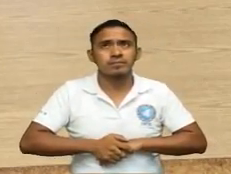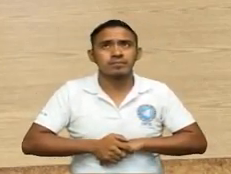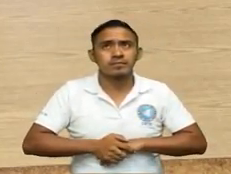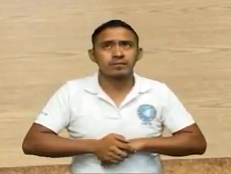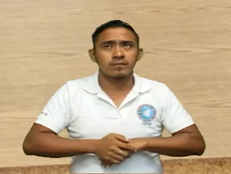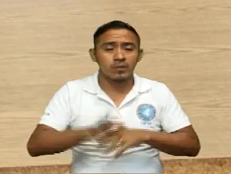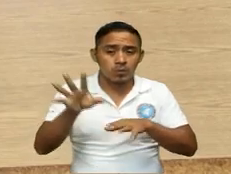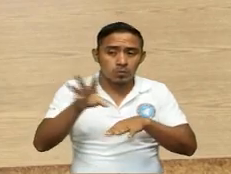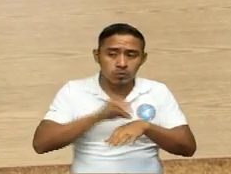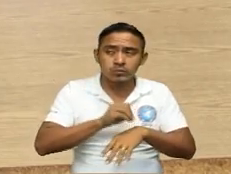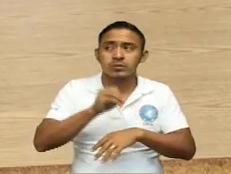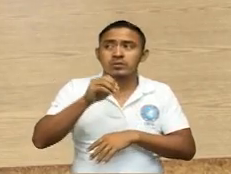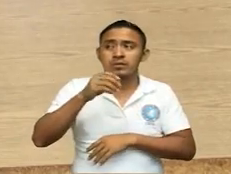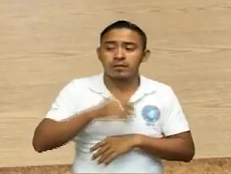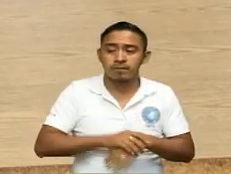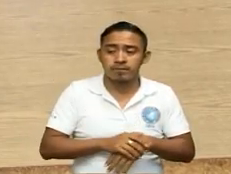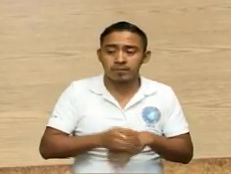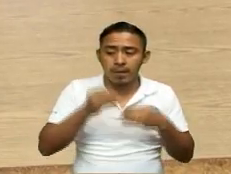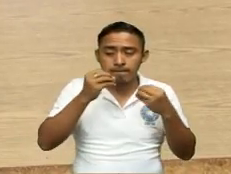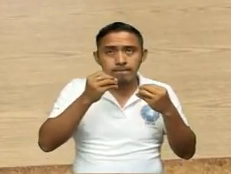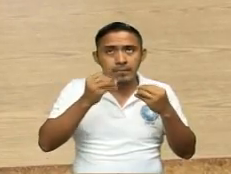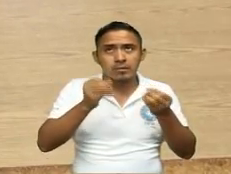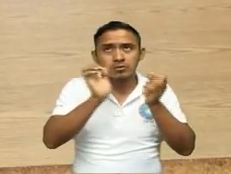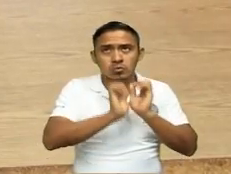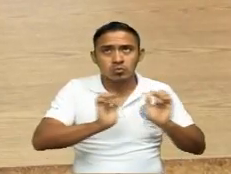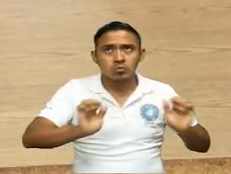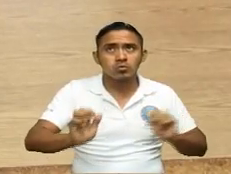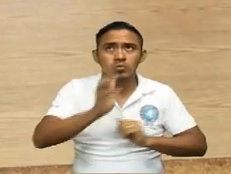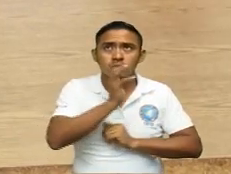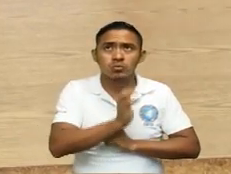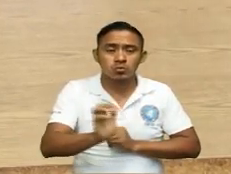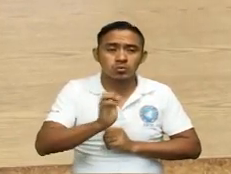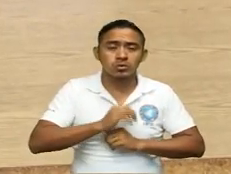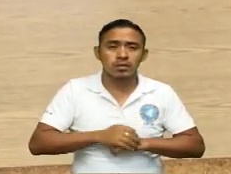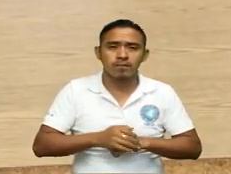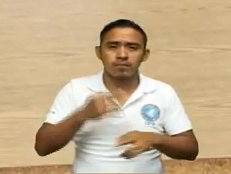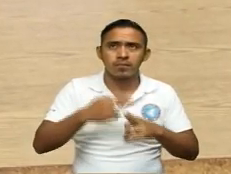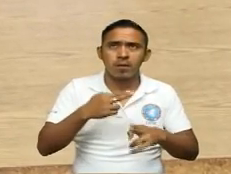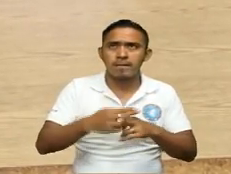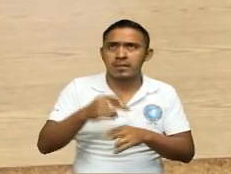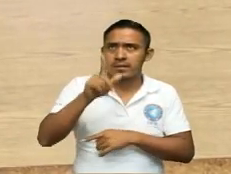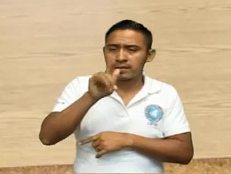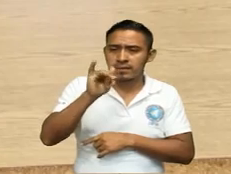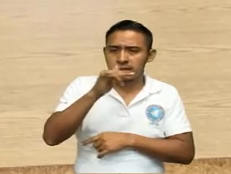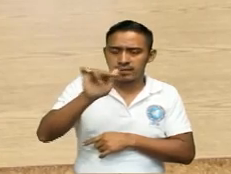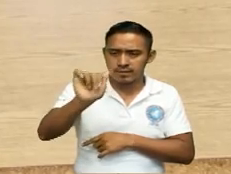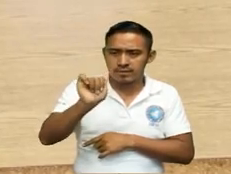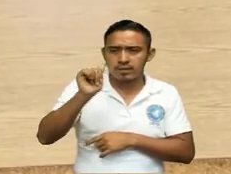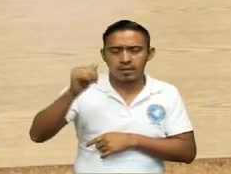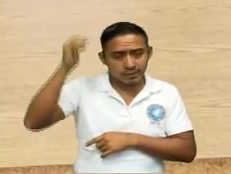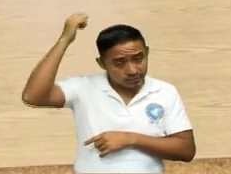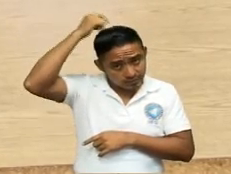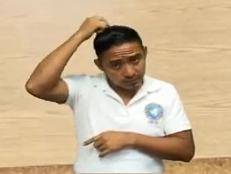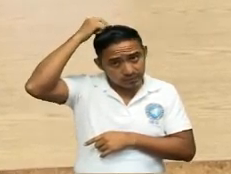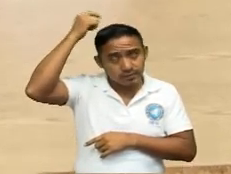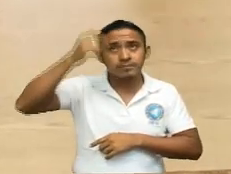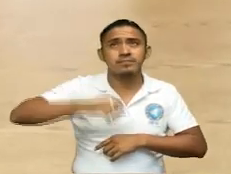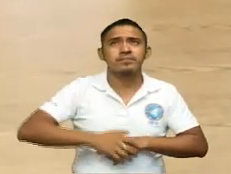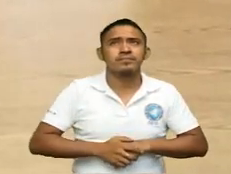hongo muy, muy frecuente en los niños chiquitos, que es la tiña de la cabeza. Entonces, en la tiña de la cabeza es importante